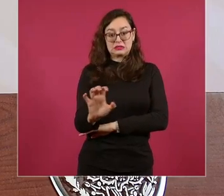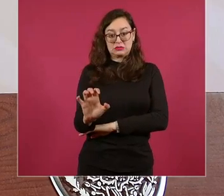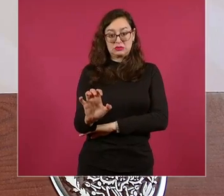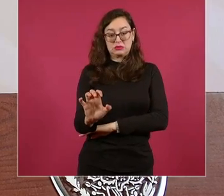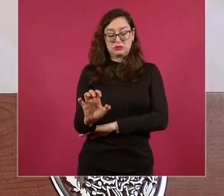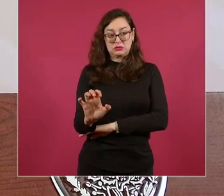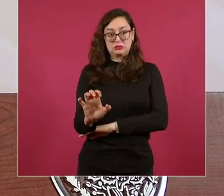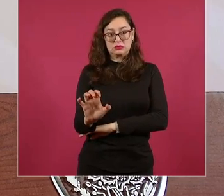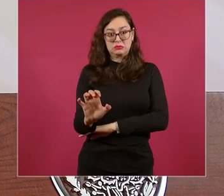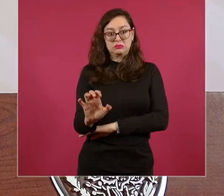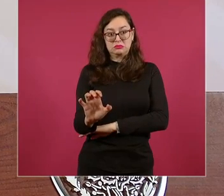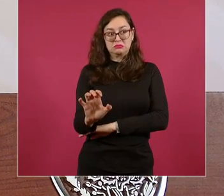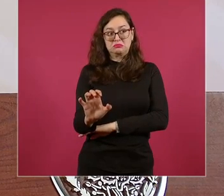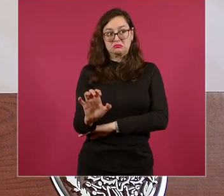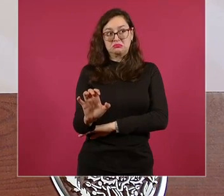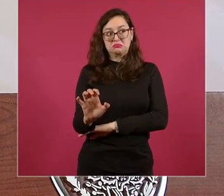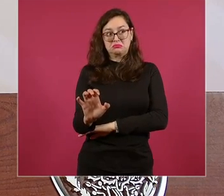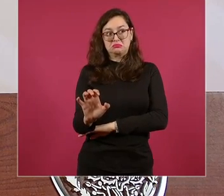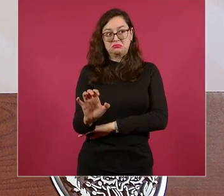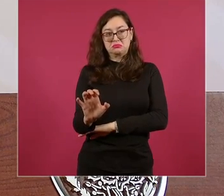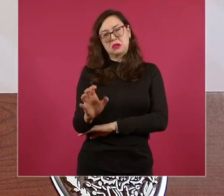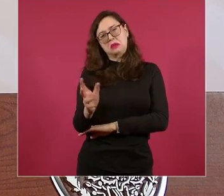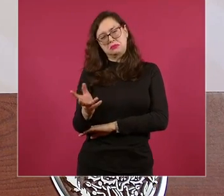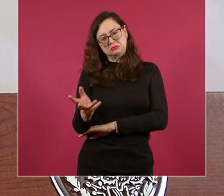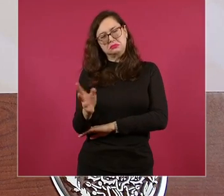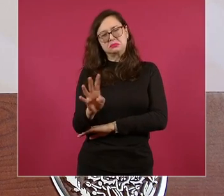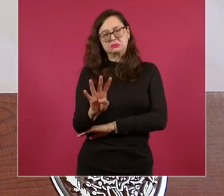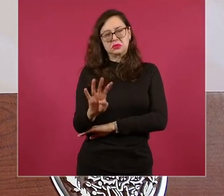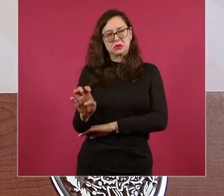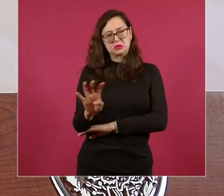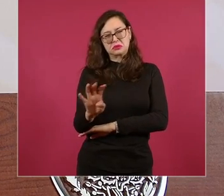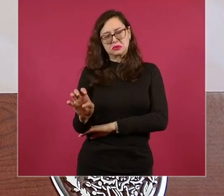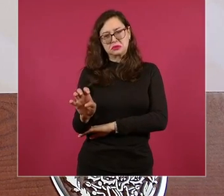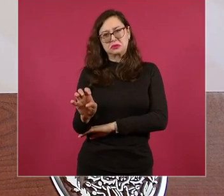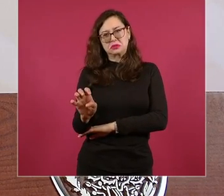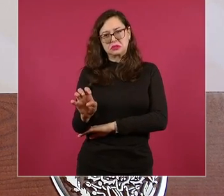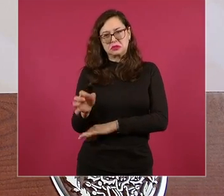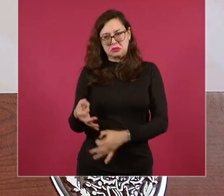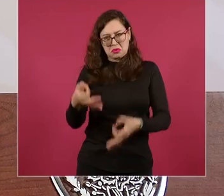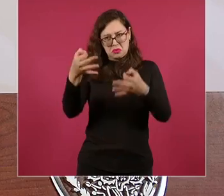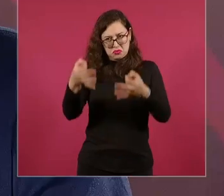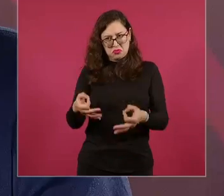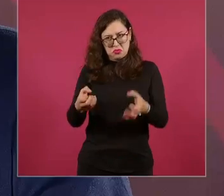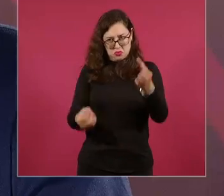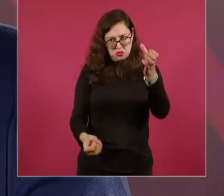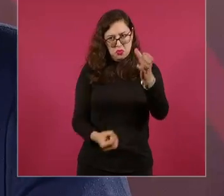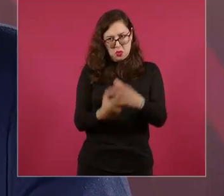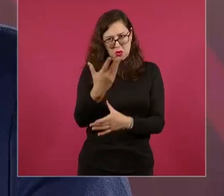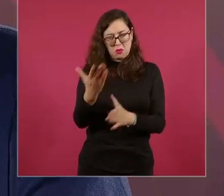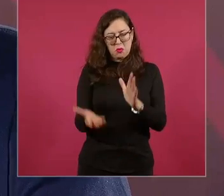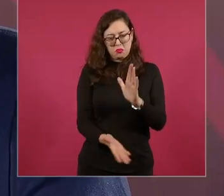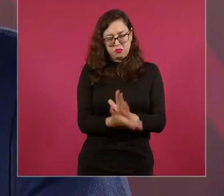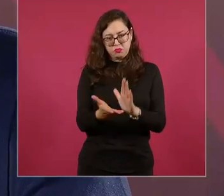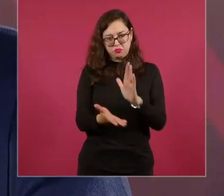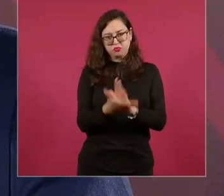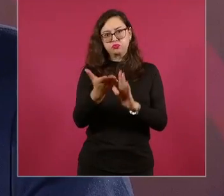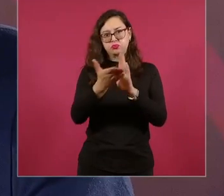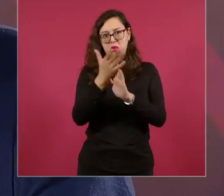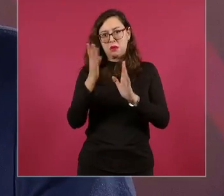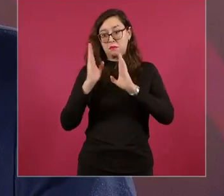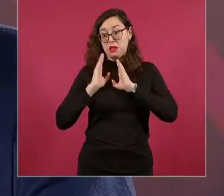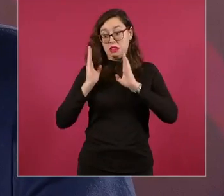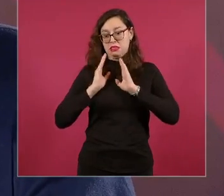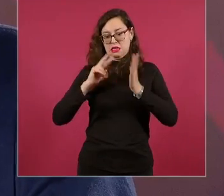pues 400 cuarteles nuevos construidos por los ingenieros